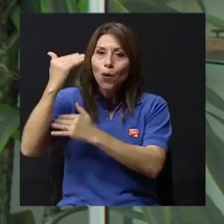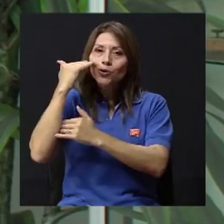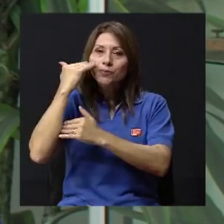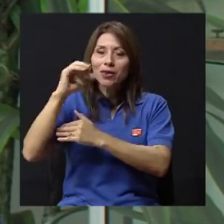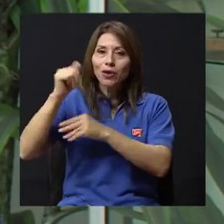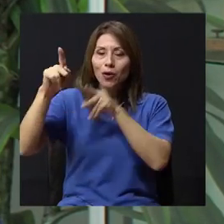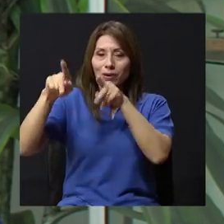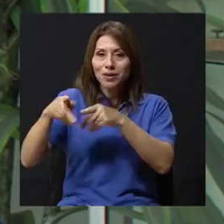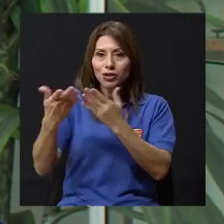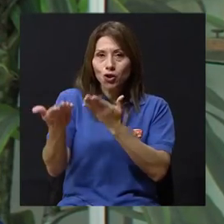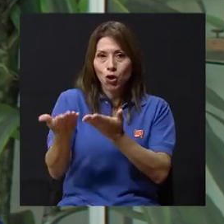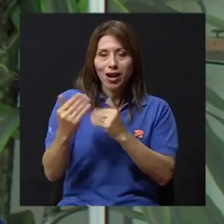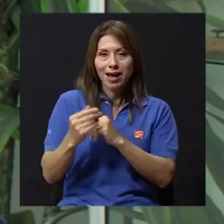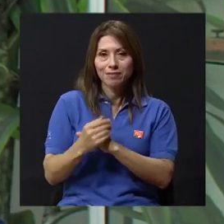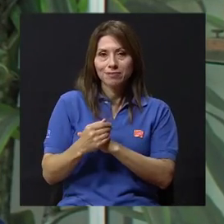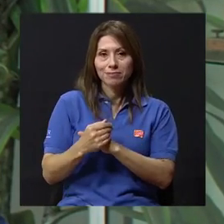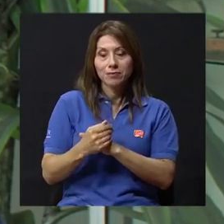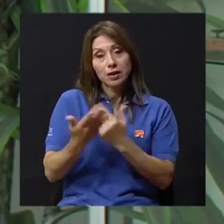otra persona.